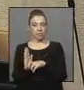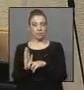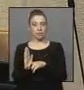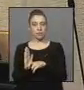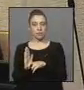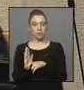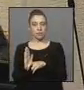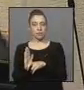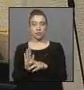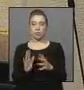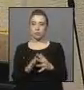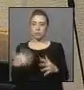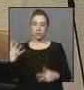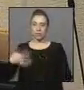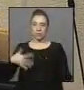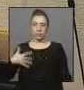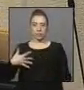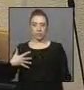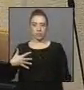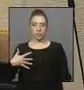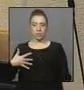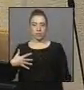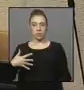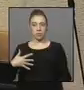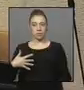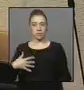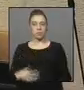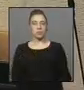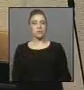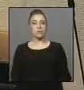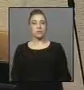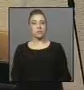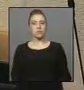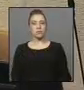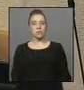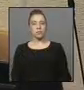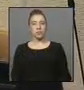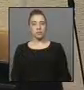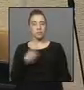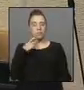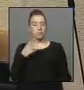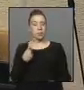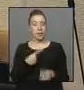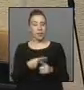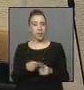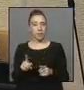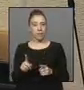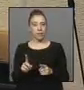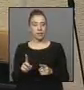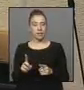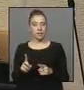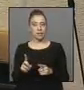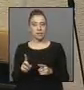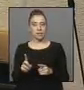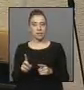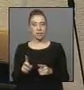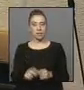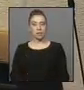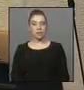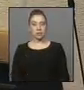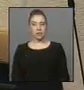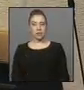relevante porque la diferencia entre